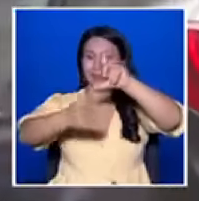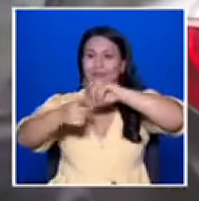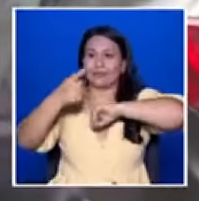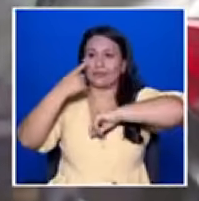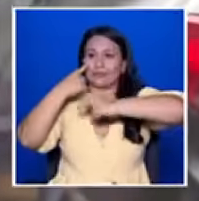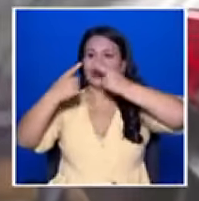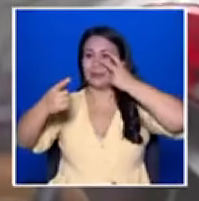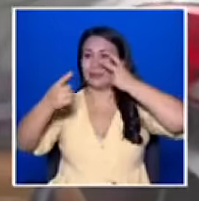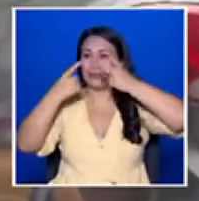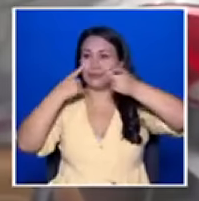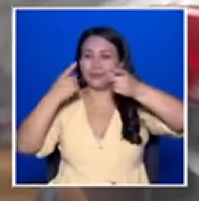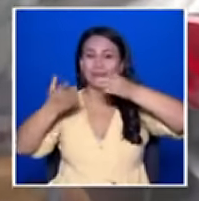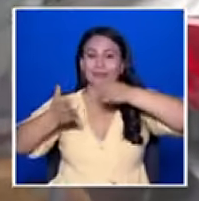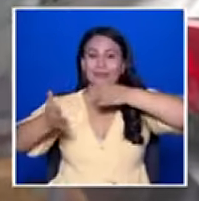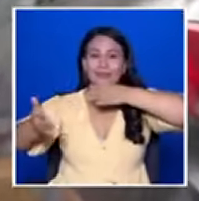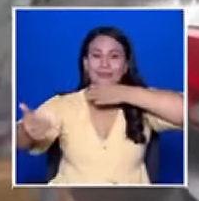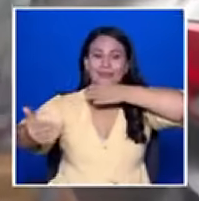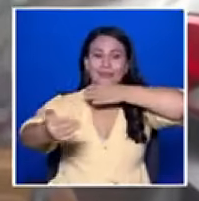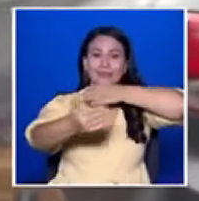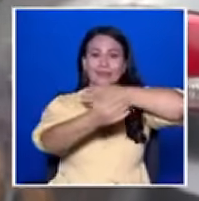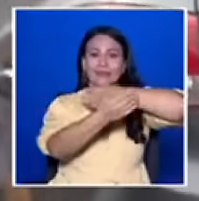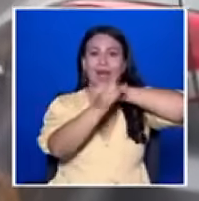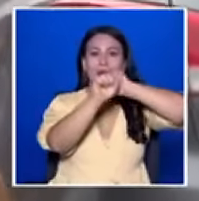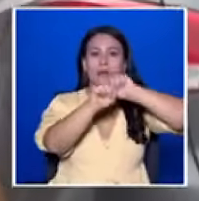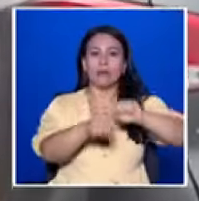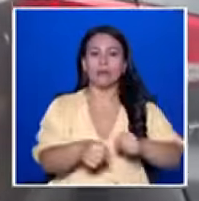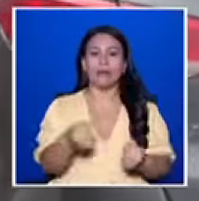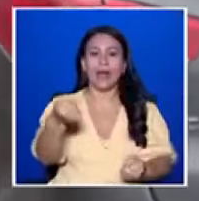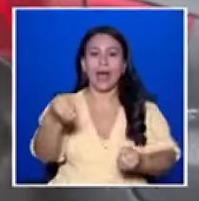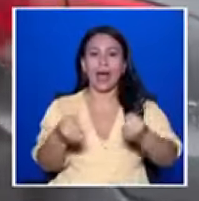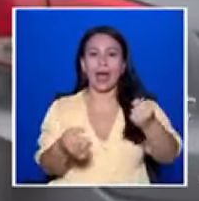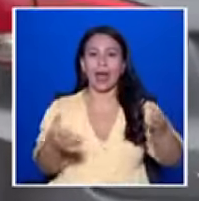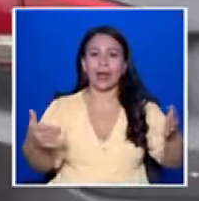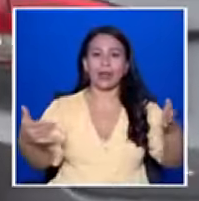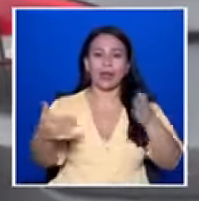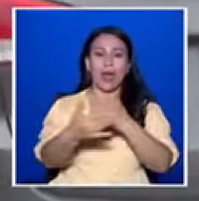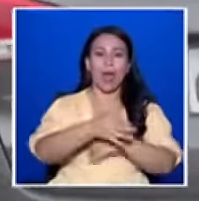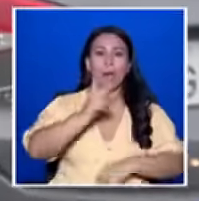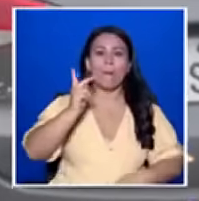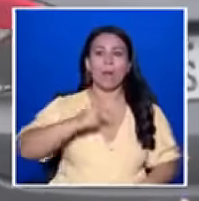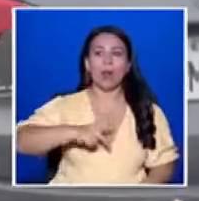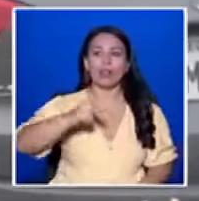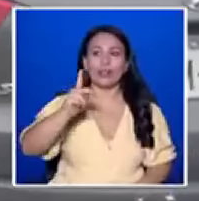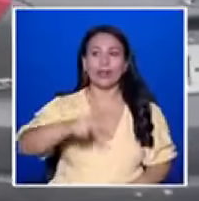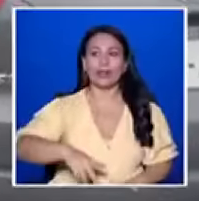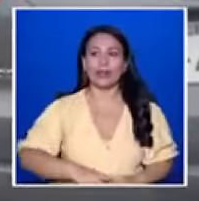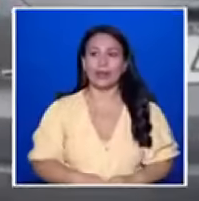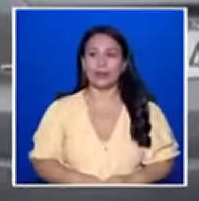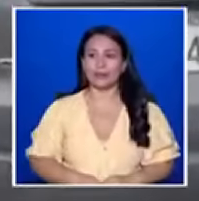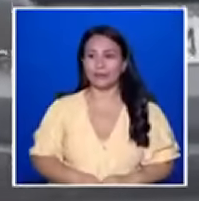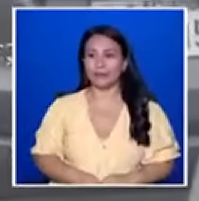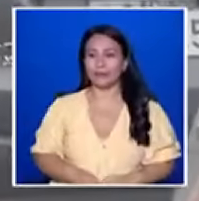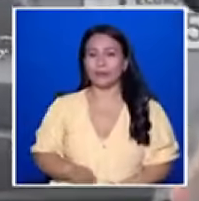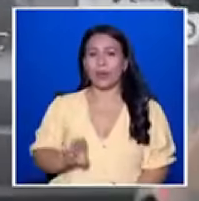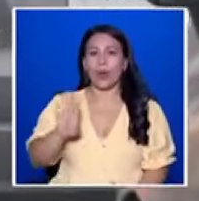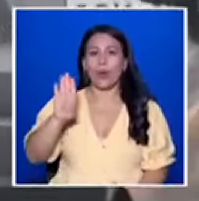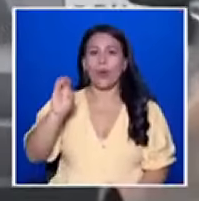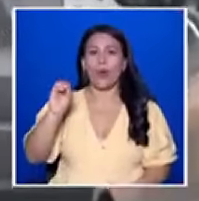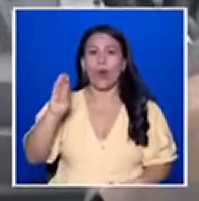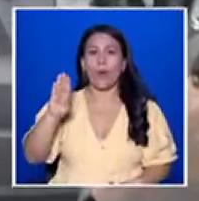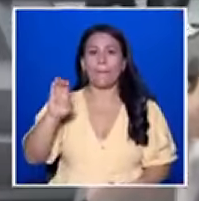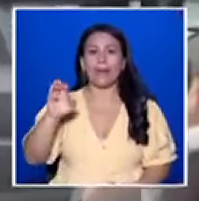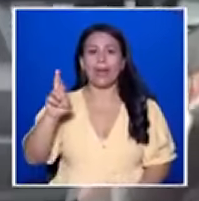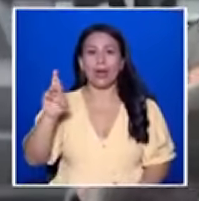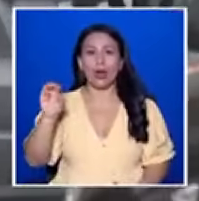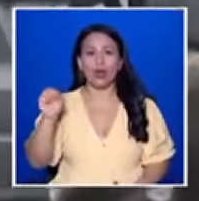este tramo que permite la circulación de vehículos desde Portete, Avenida de los Bomberos, es